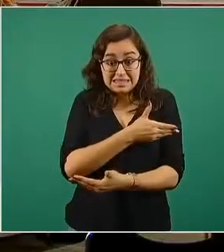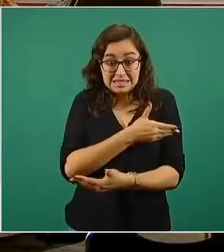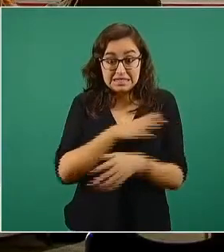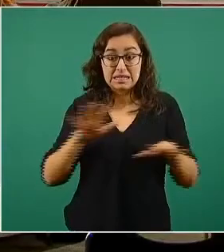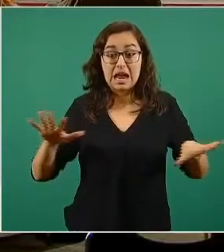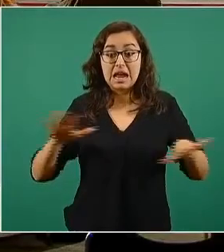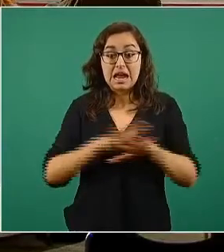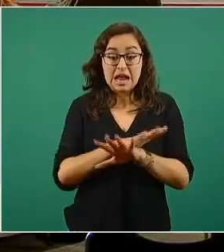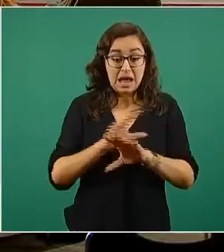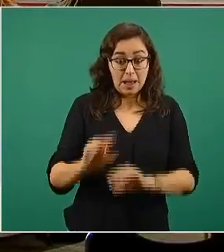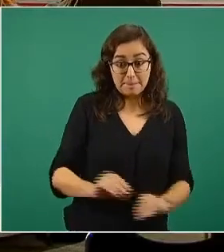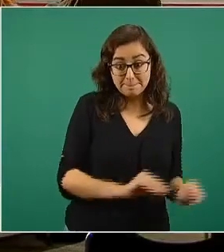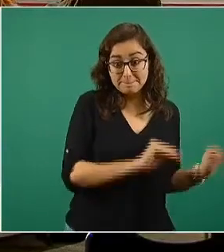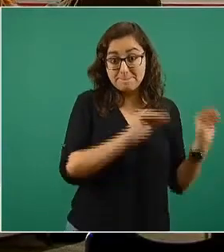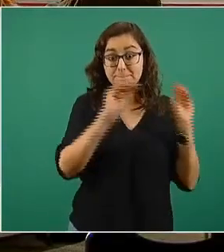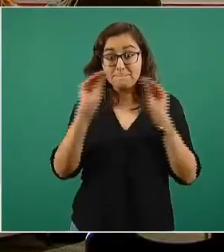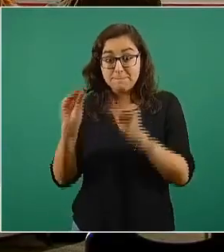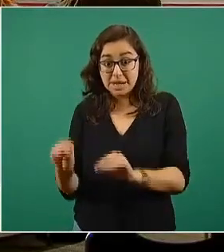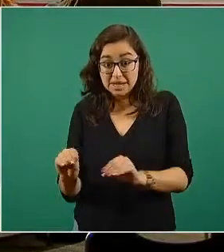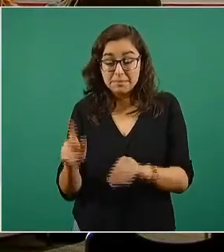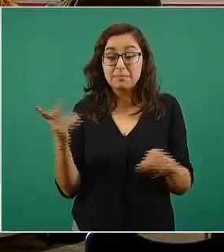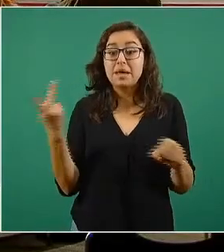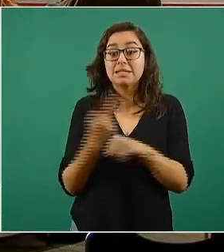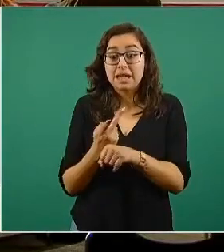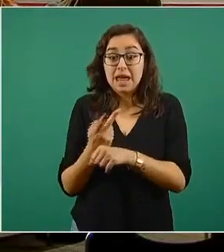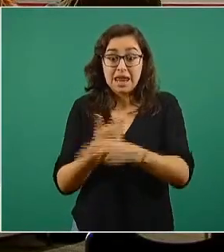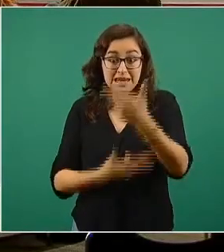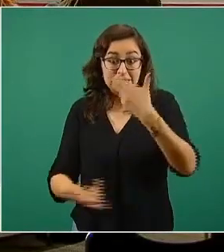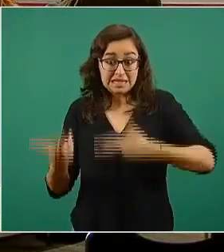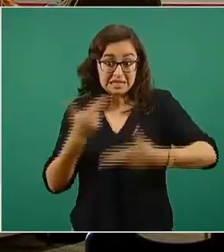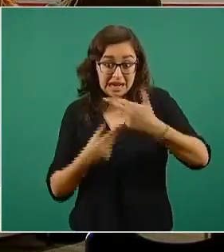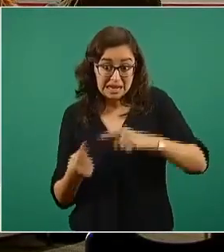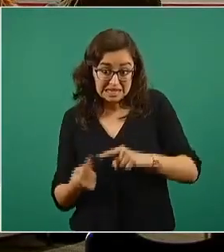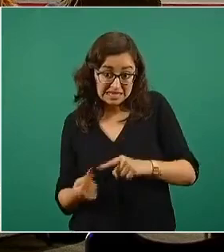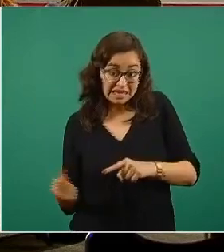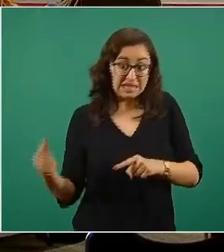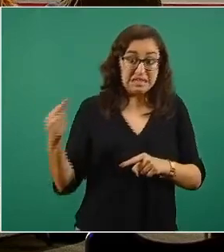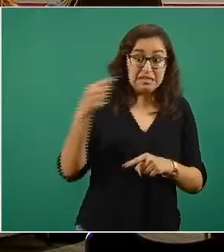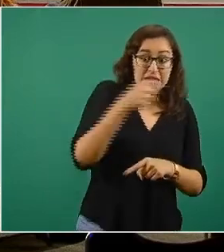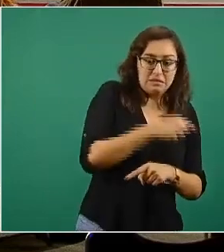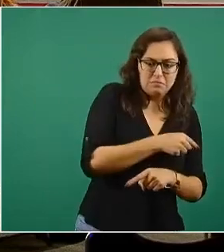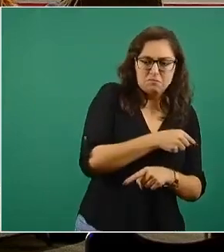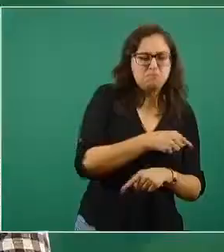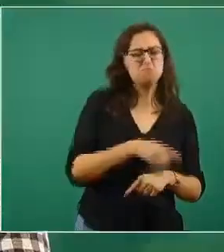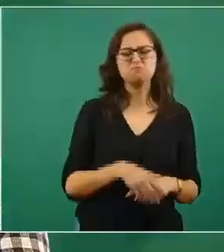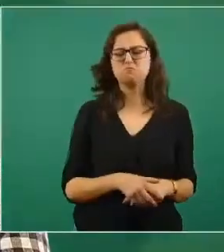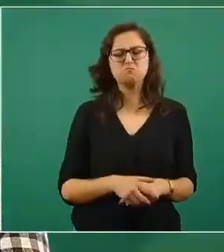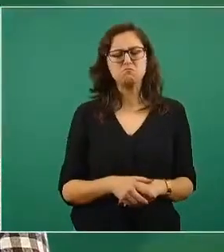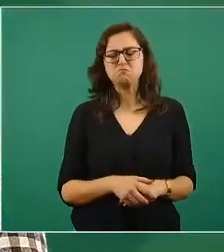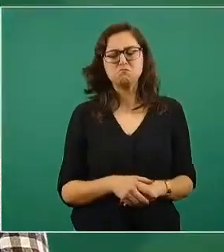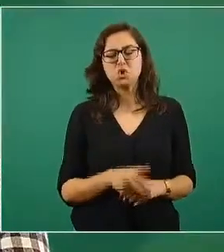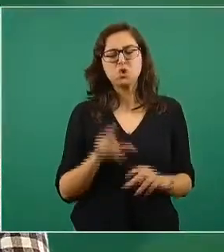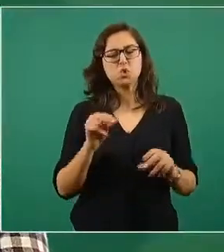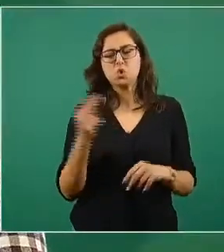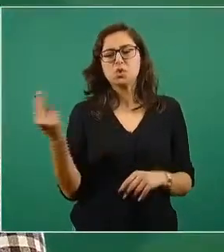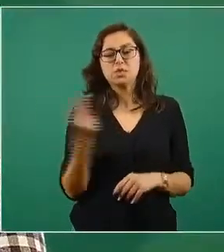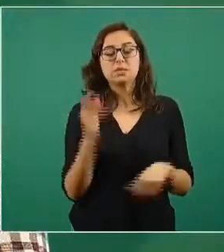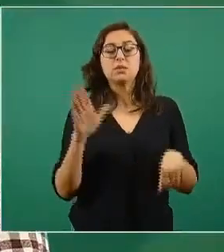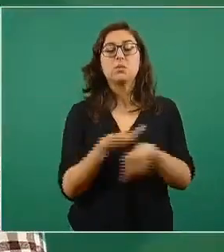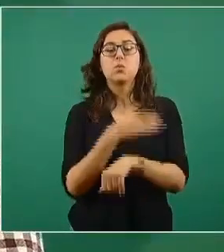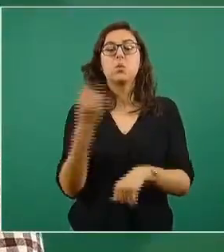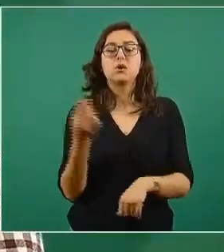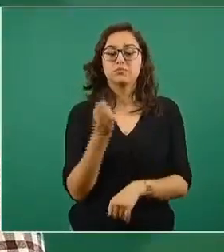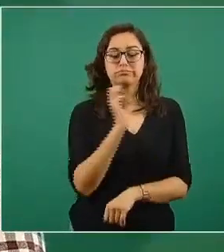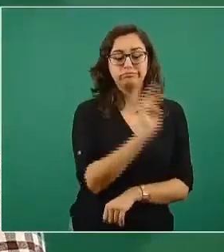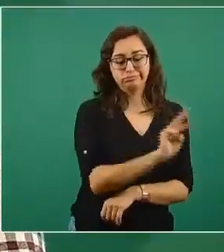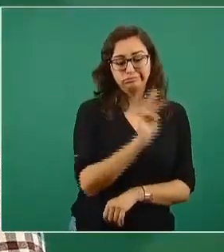federativa, no necesita regresar a su sitio de origen. La plataforma informática es nacional y